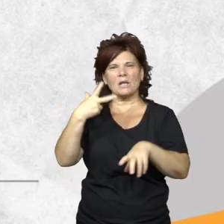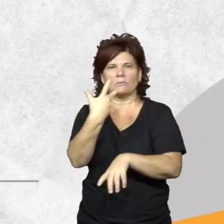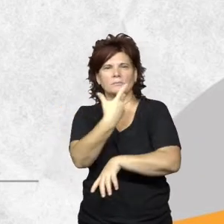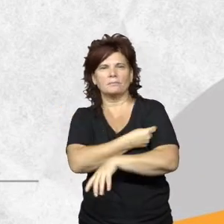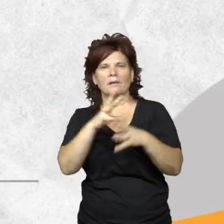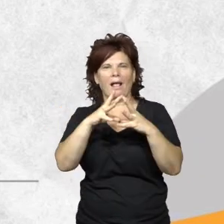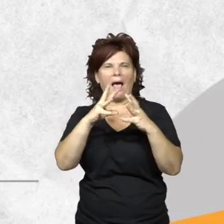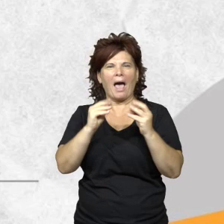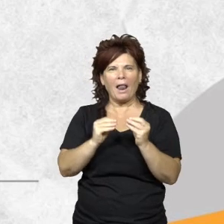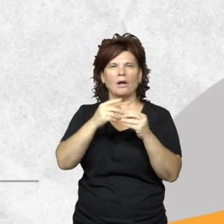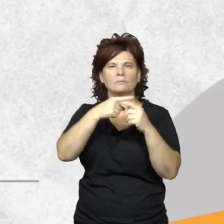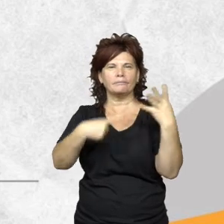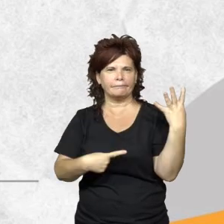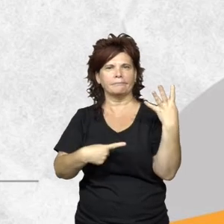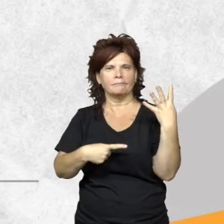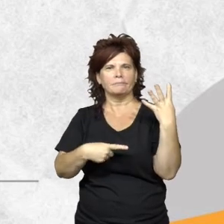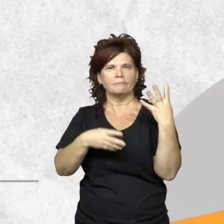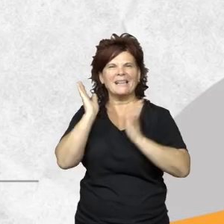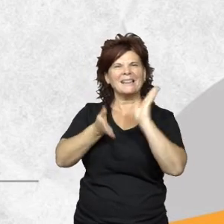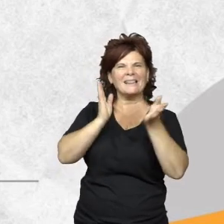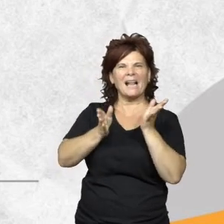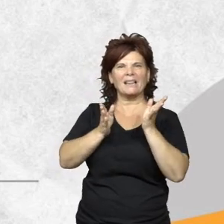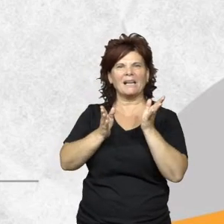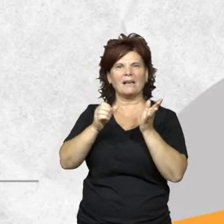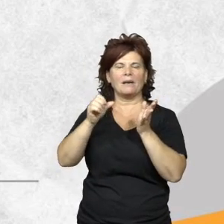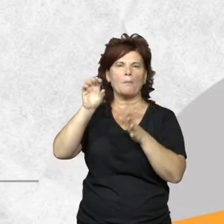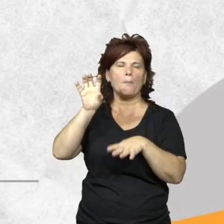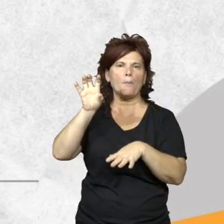en Ushuaia para que no se incineren, ¿no? Pero